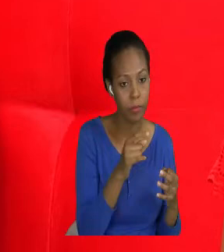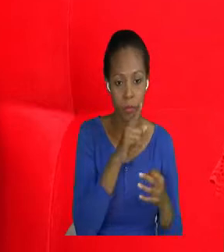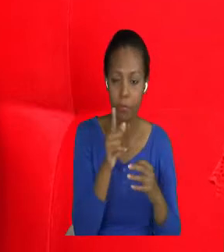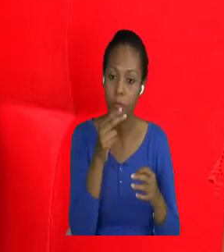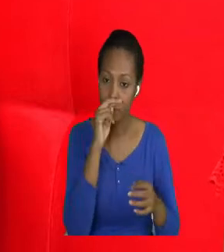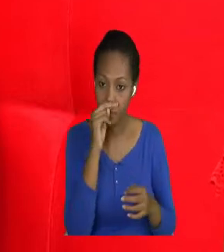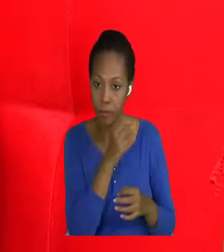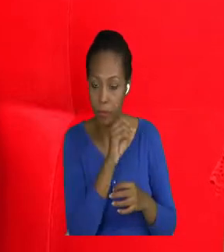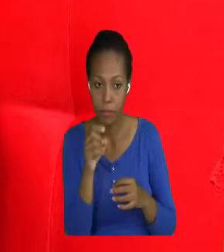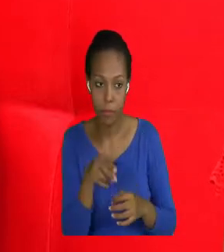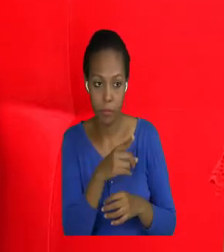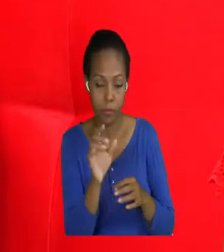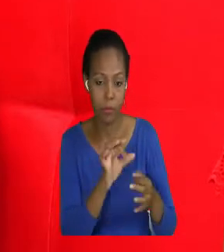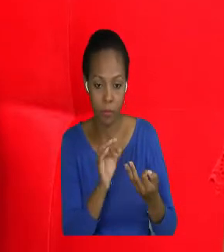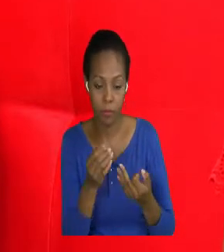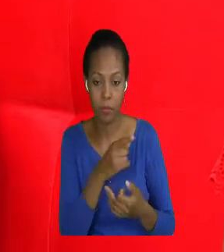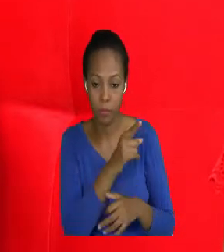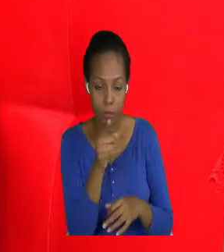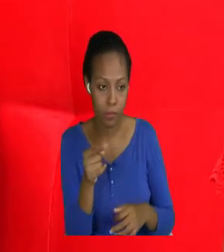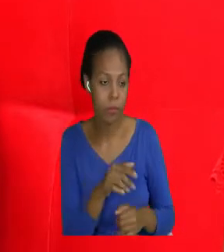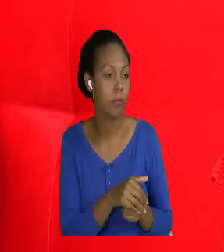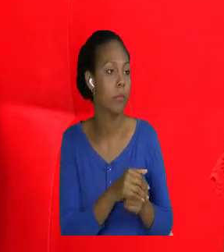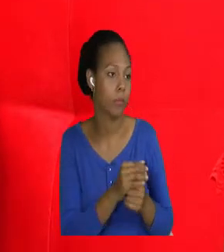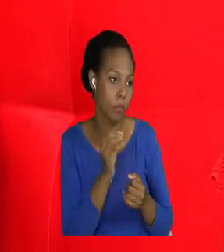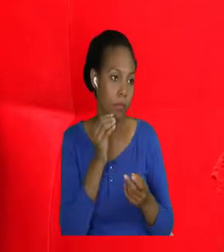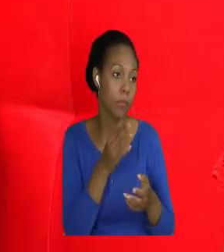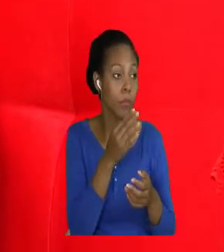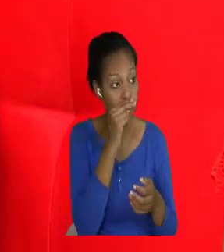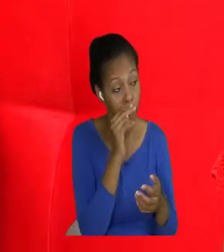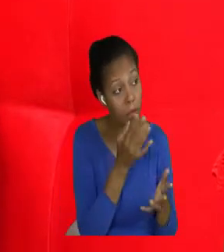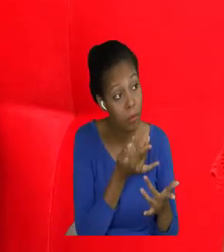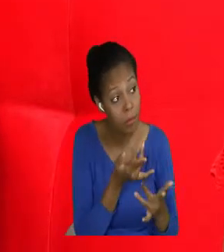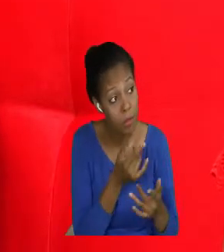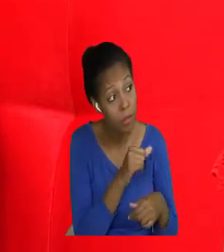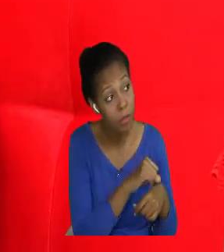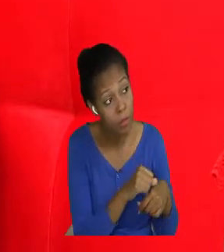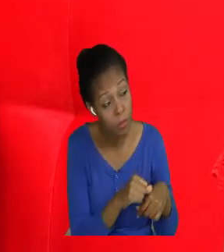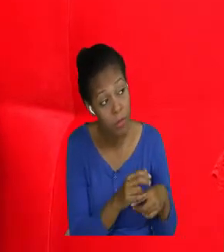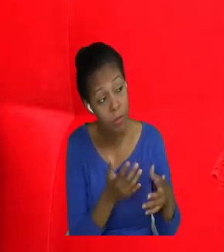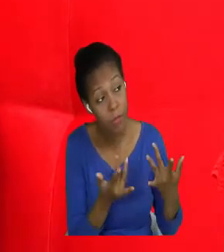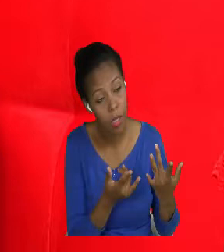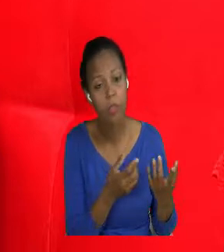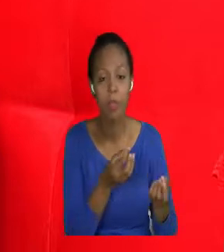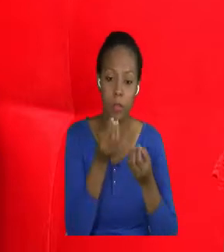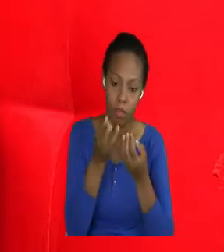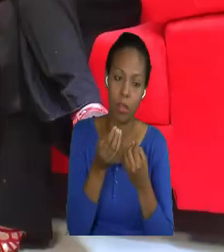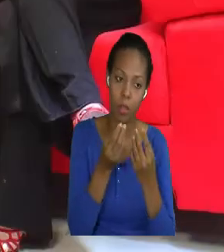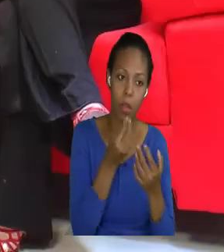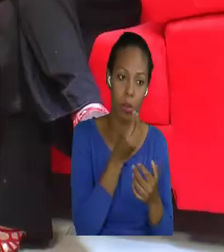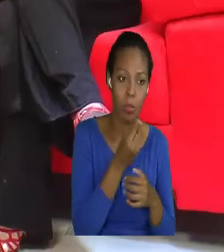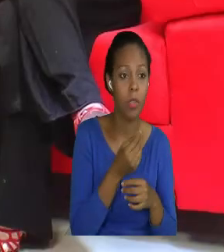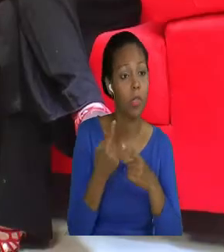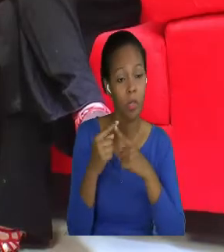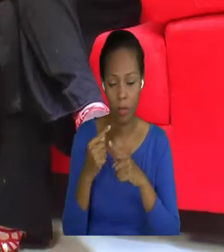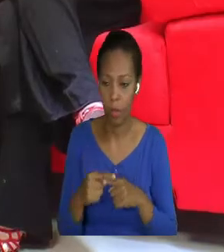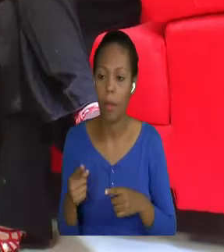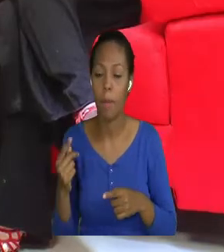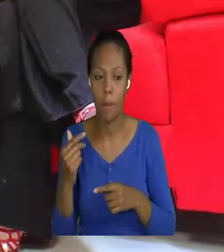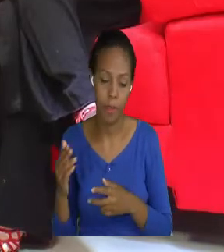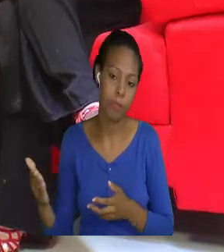se van a encontrar en ese momento en espera mientras su niño es operado. Entonces, para todo esto, pues usted sabe